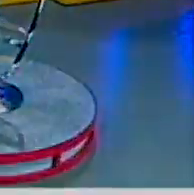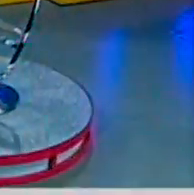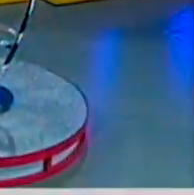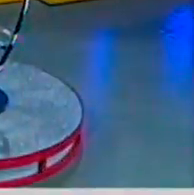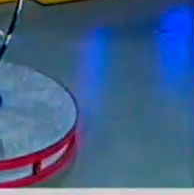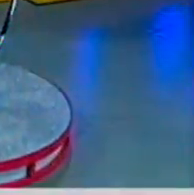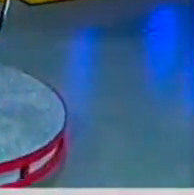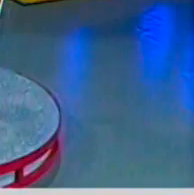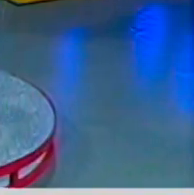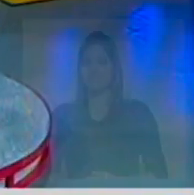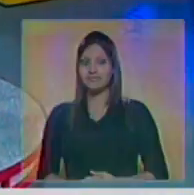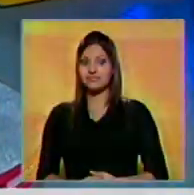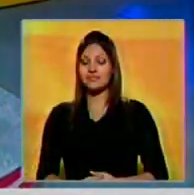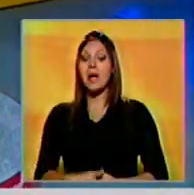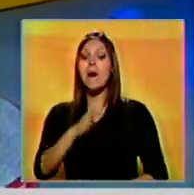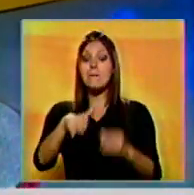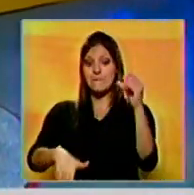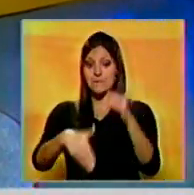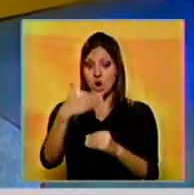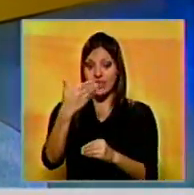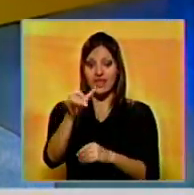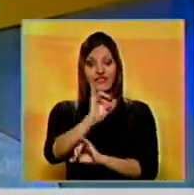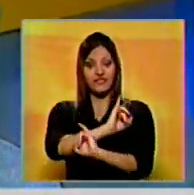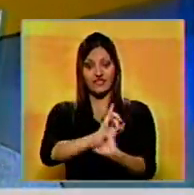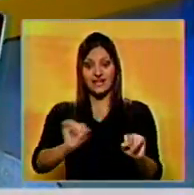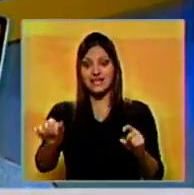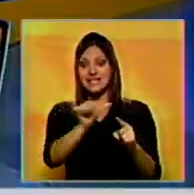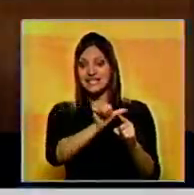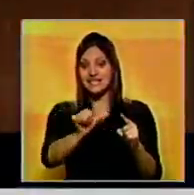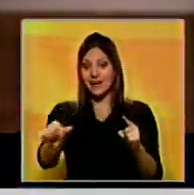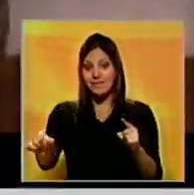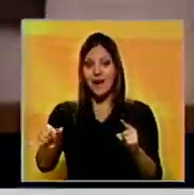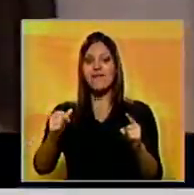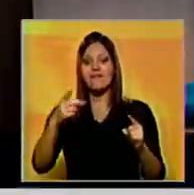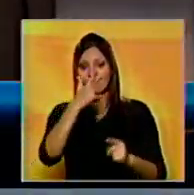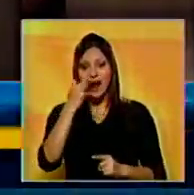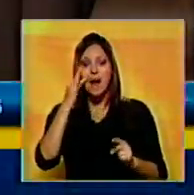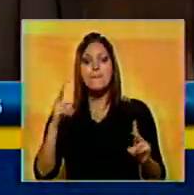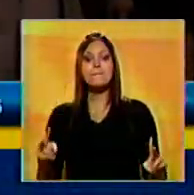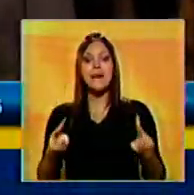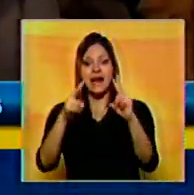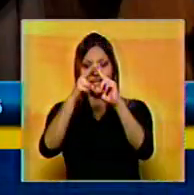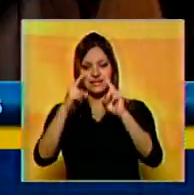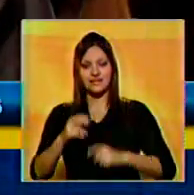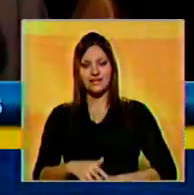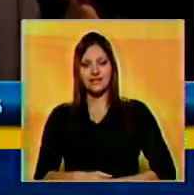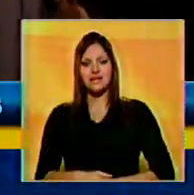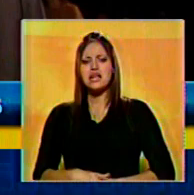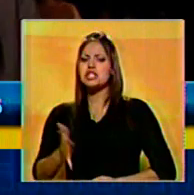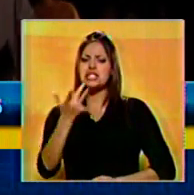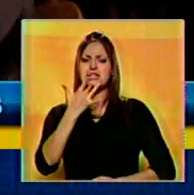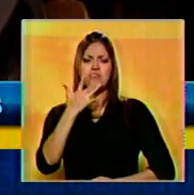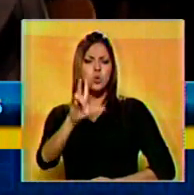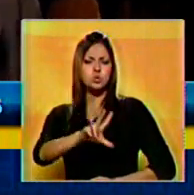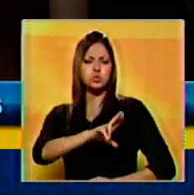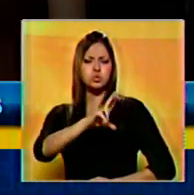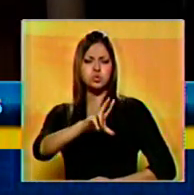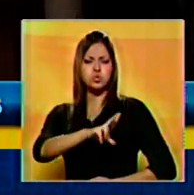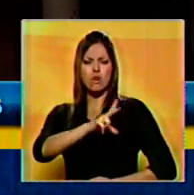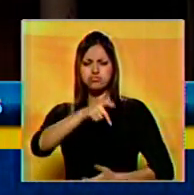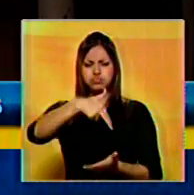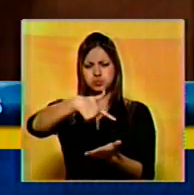Y la casa de modas Hermès cerró la Semana de la Moda en París. La firma francesa presentó líneas simples y elegantes en la